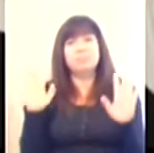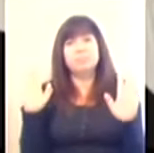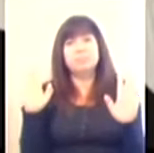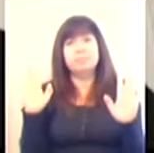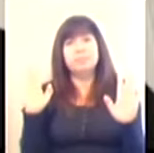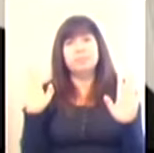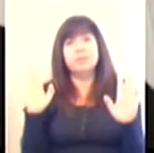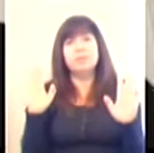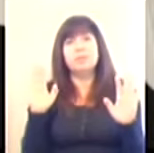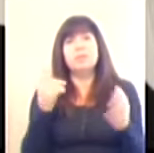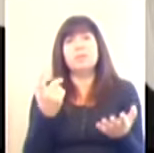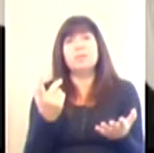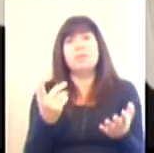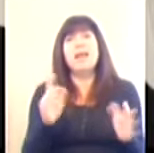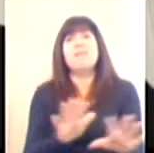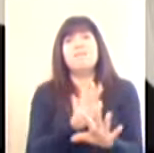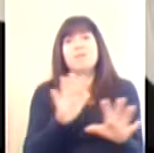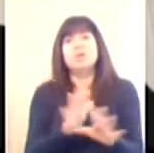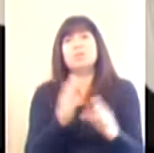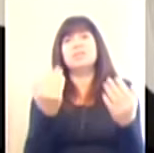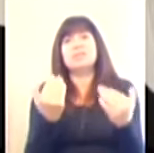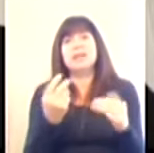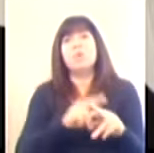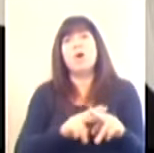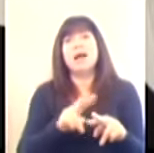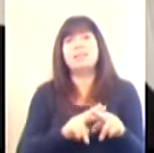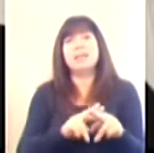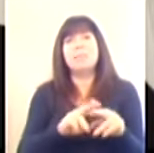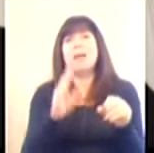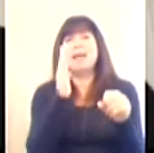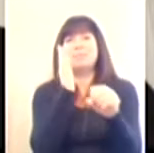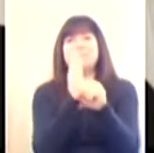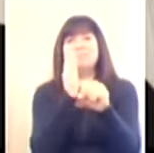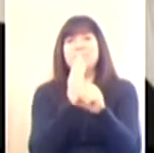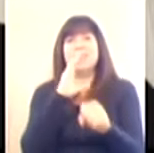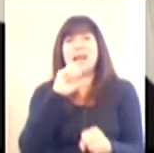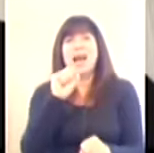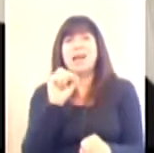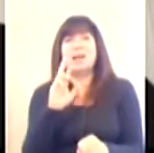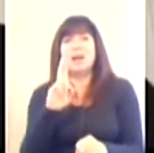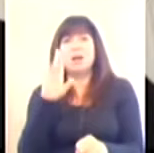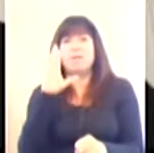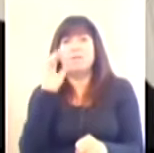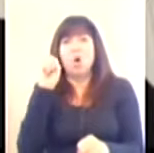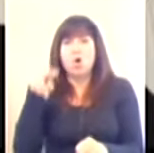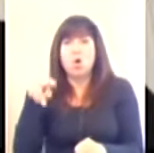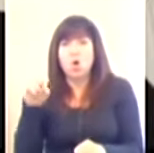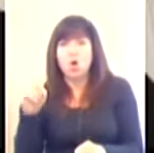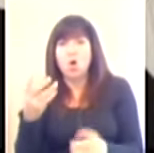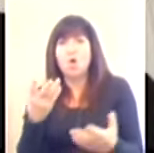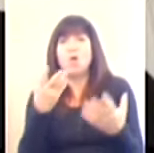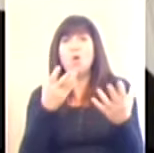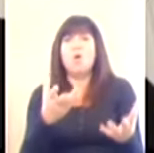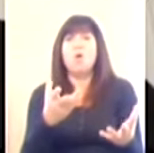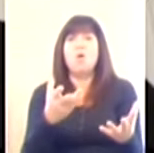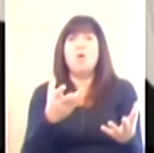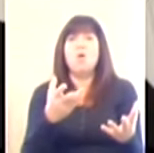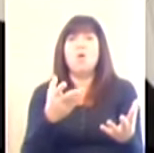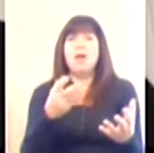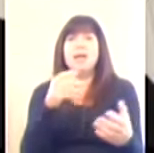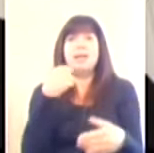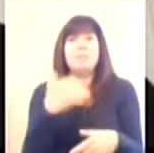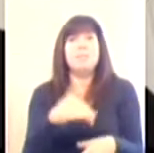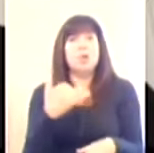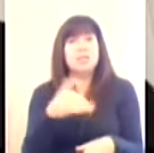pasajeras. Y los esfuerzos que necesitamos hacer para hacer carbono neutral al 2050 requieren, como digo yo, estamina, como dicen los atletas. Requieren